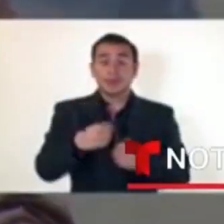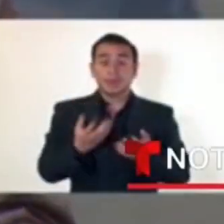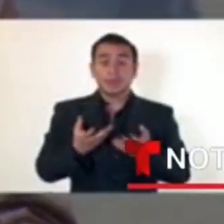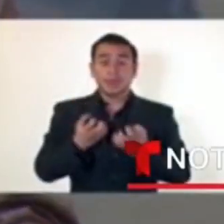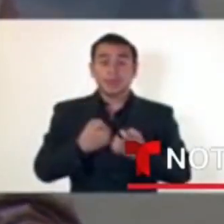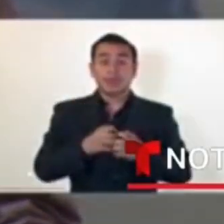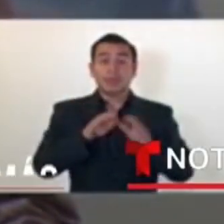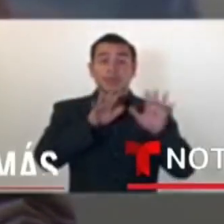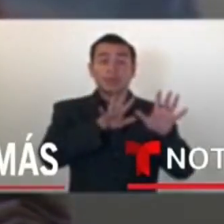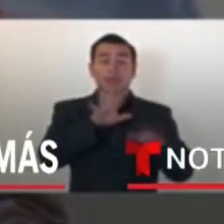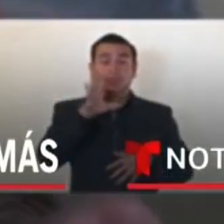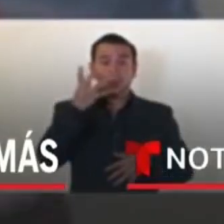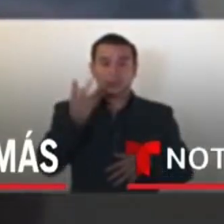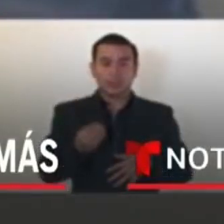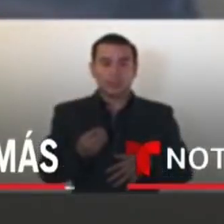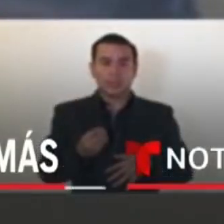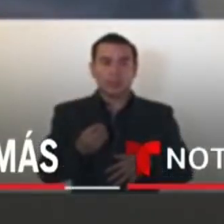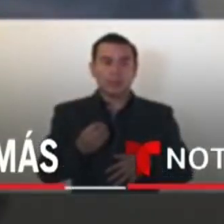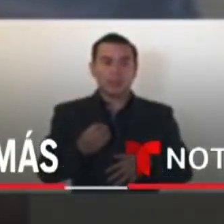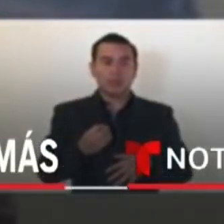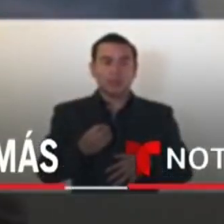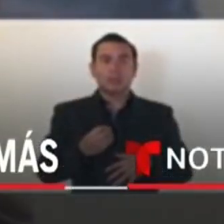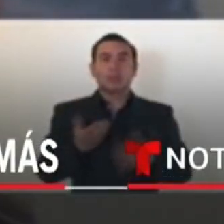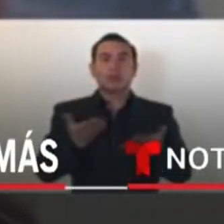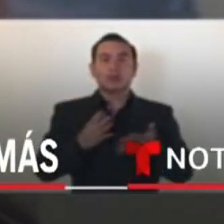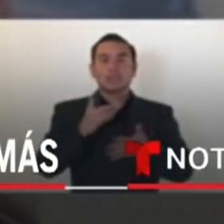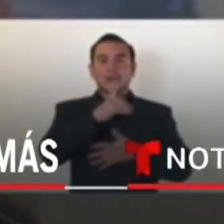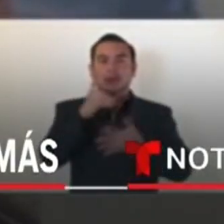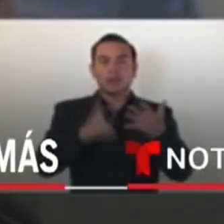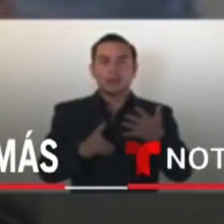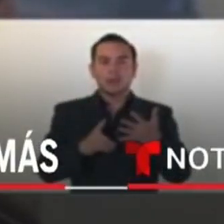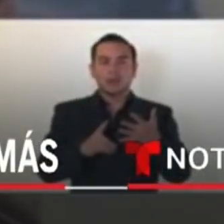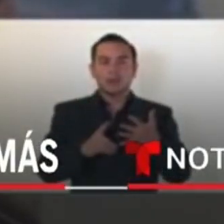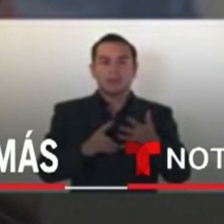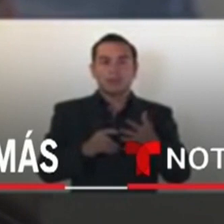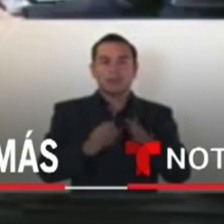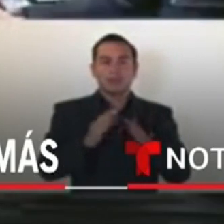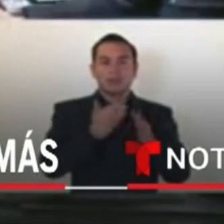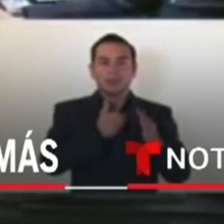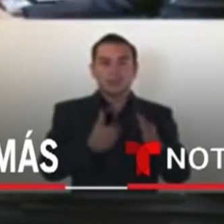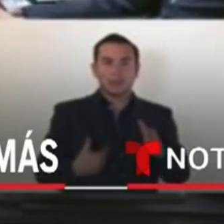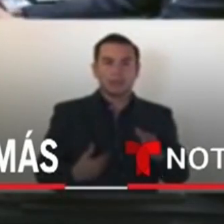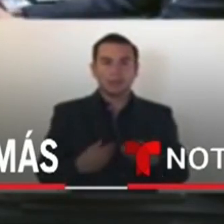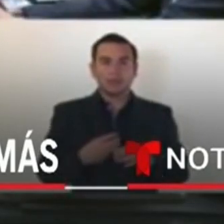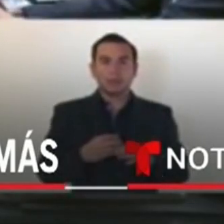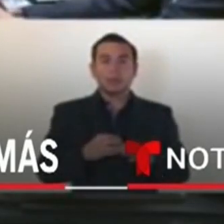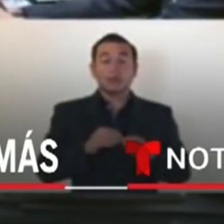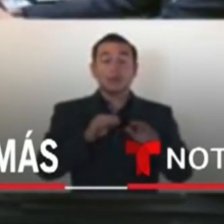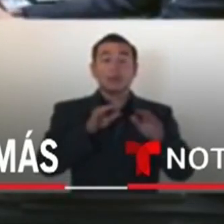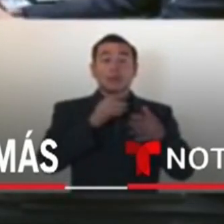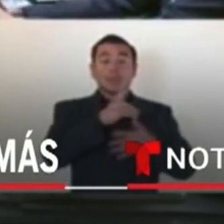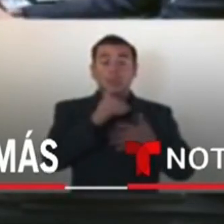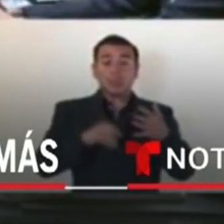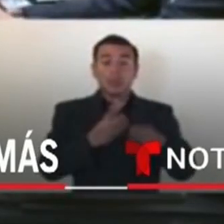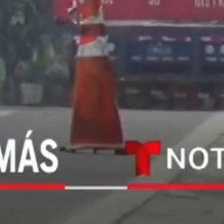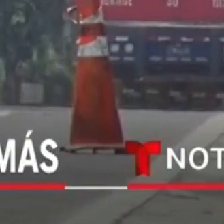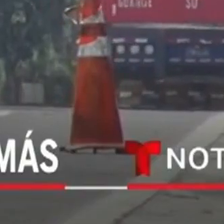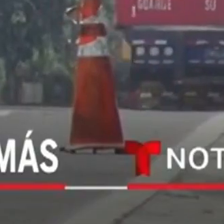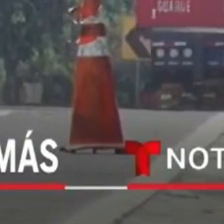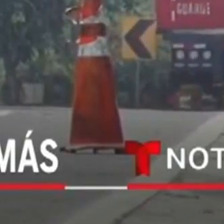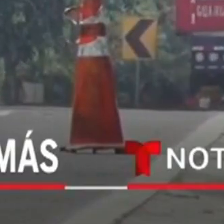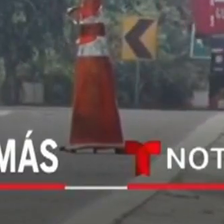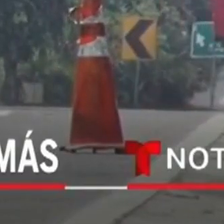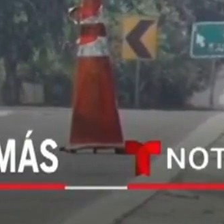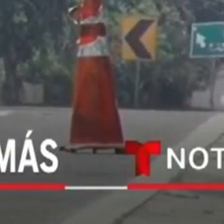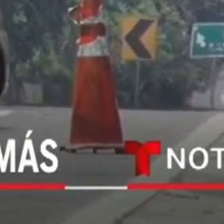Quiero extender 15 Esto días, incluye ¿no? a El Salvador, que ha extendido la cuarentena por otros 15 días. Es decir, que el mes de encierro ordenado por el presidente